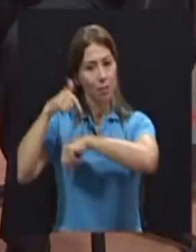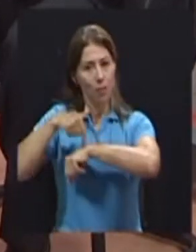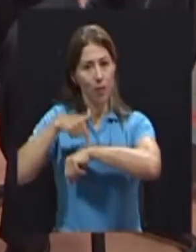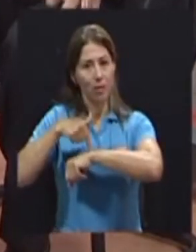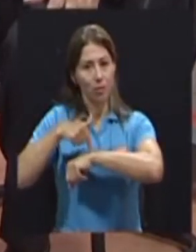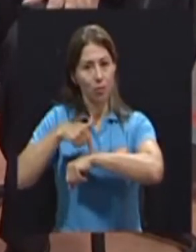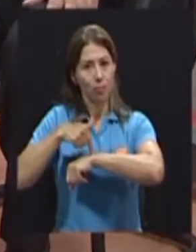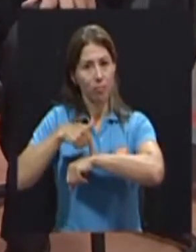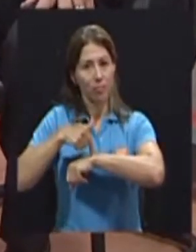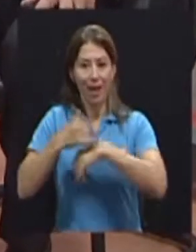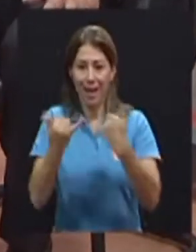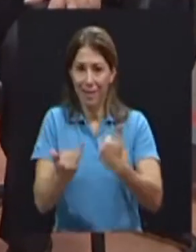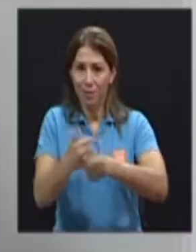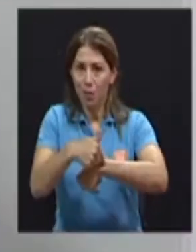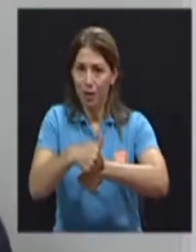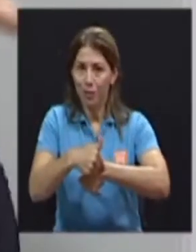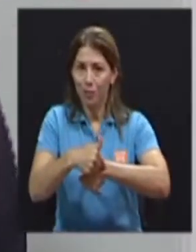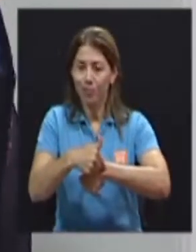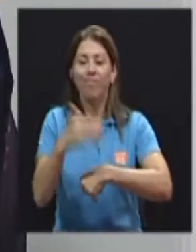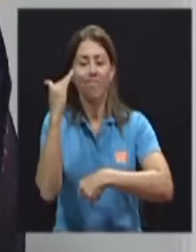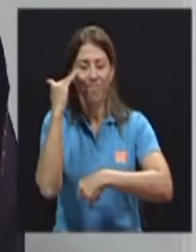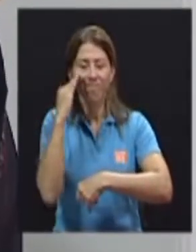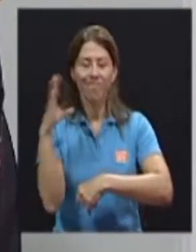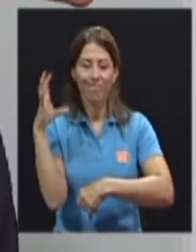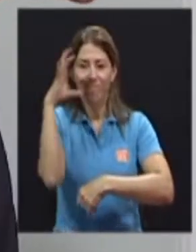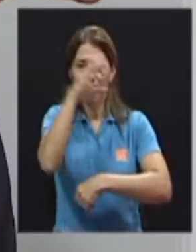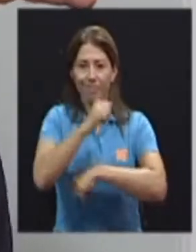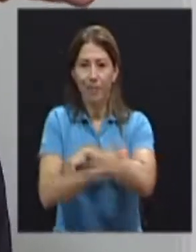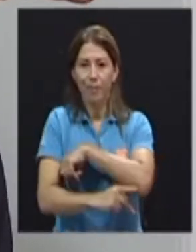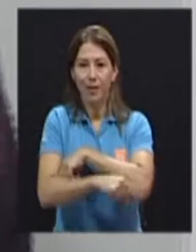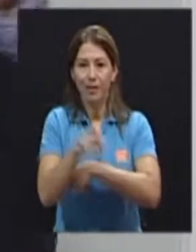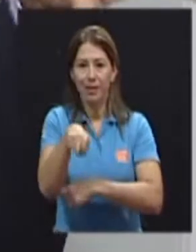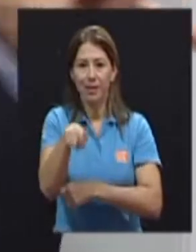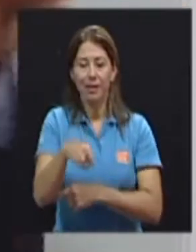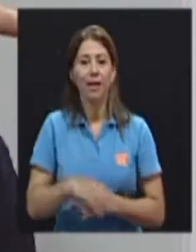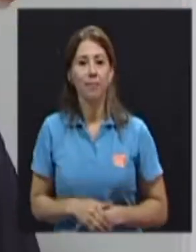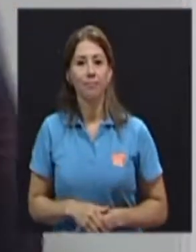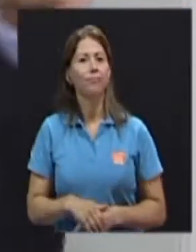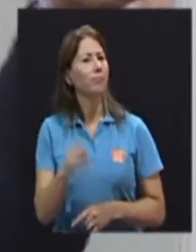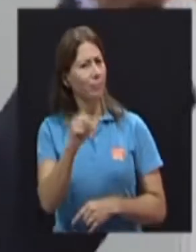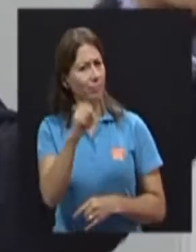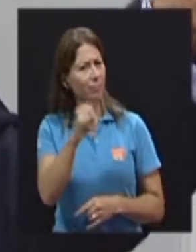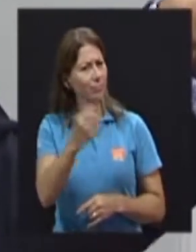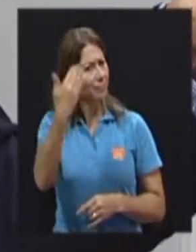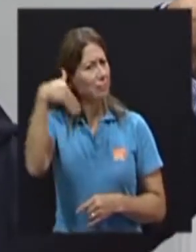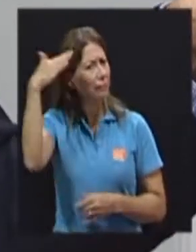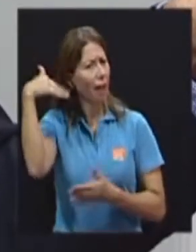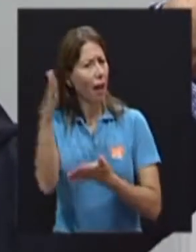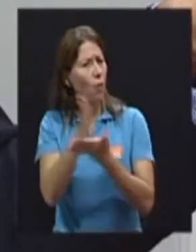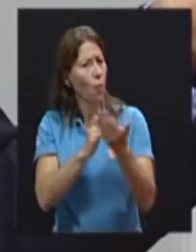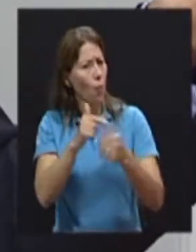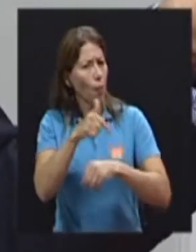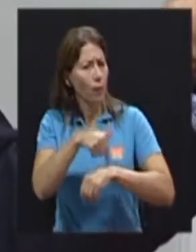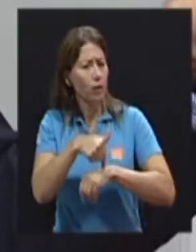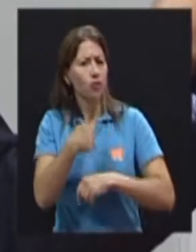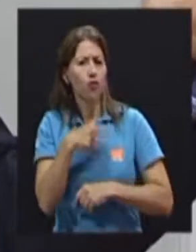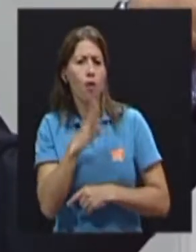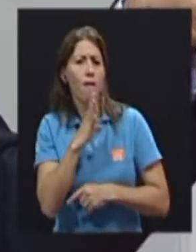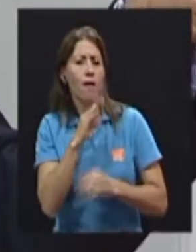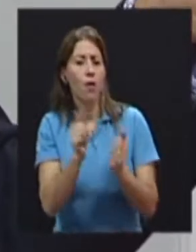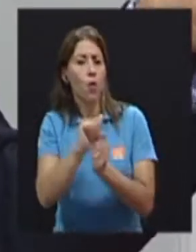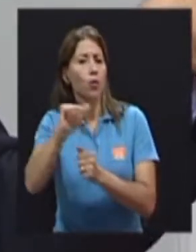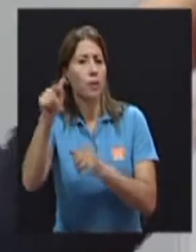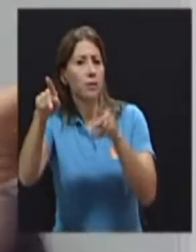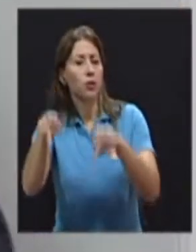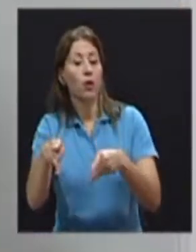sigue sintiendo que el país necesita. Sí, yo alguna vez con algún invitado comentamos entre la enorme distancia que hay entre el